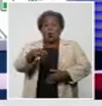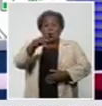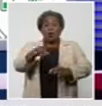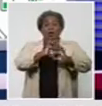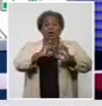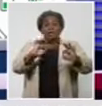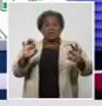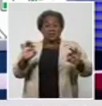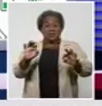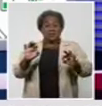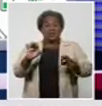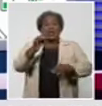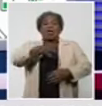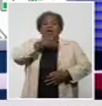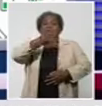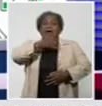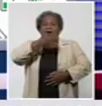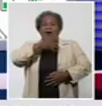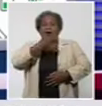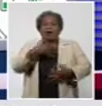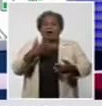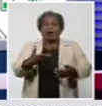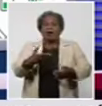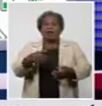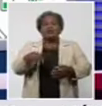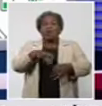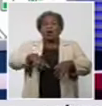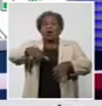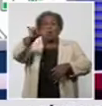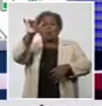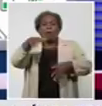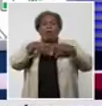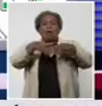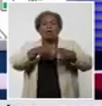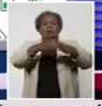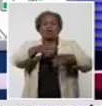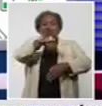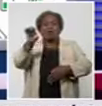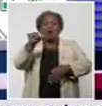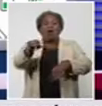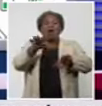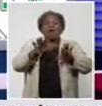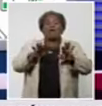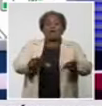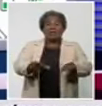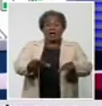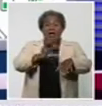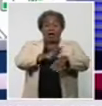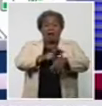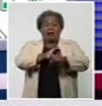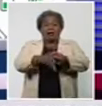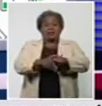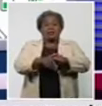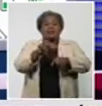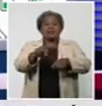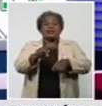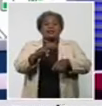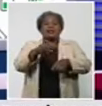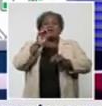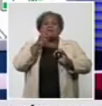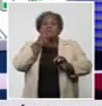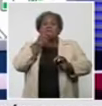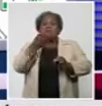estaremos acercando a los protocolos que en nuestros puertos y aeropuertos se aplican para evitar que la COVID-19, esa que puede llegar en